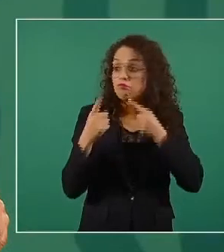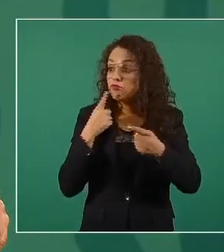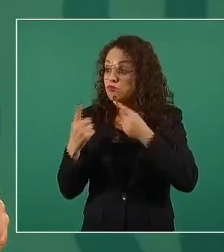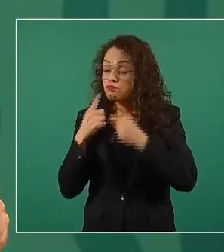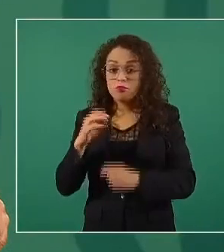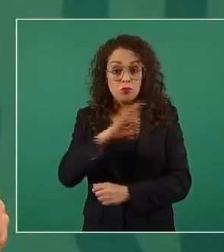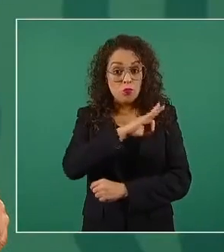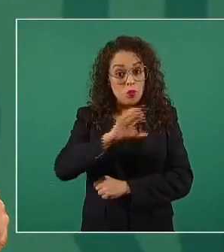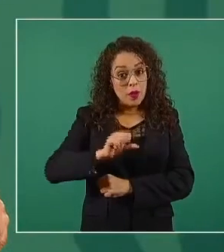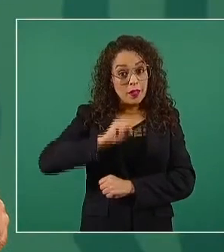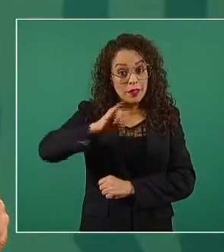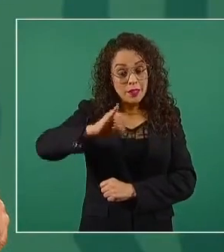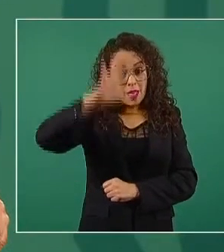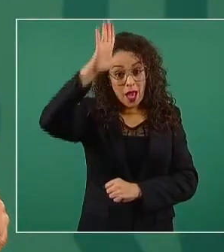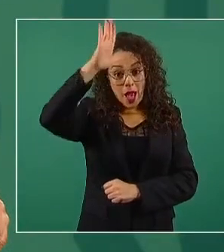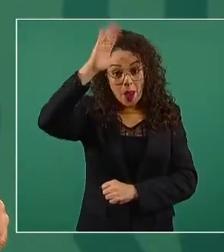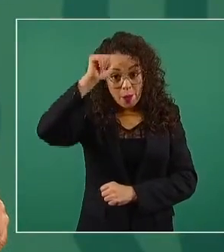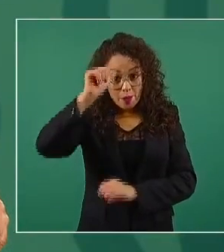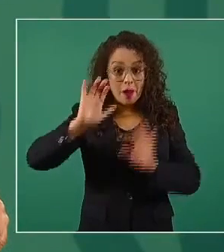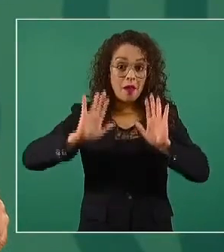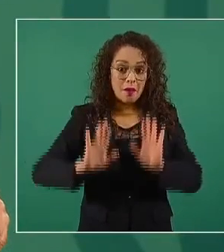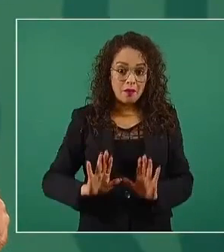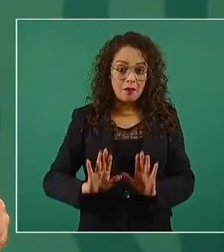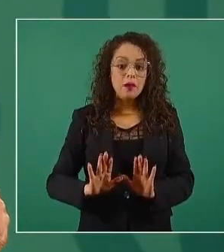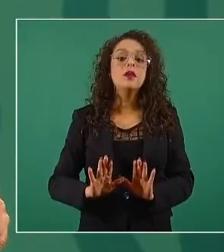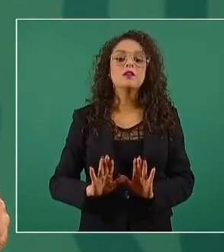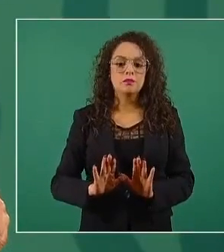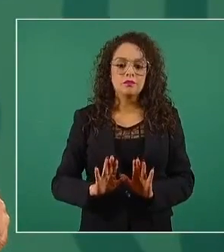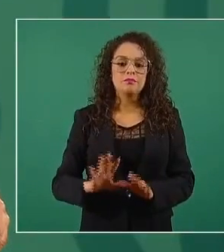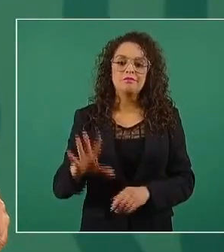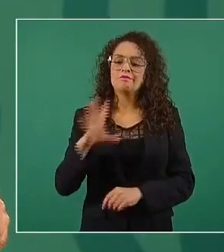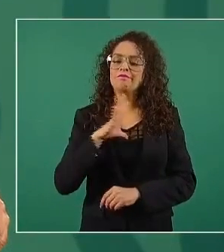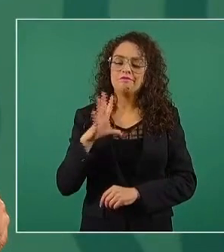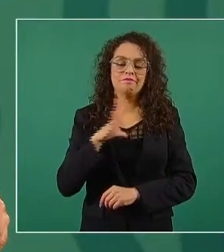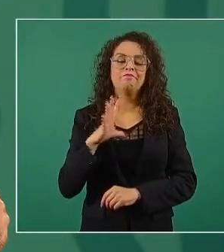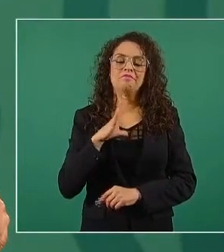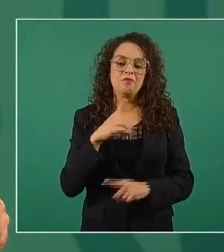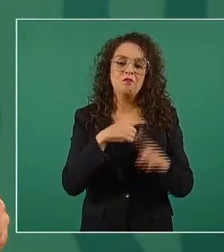se lleva el gas, se van a beneficiar